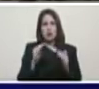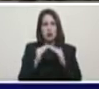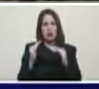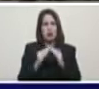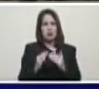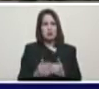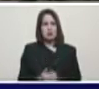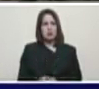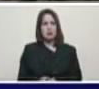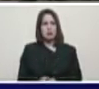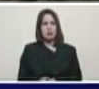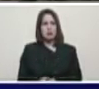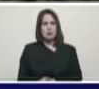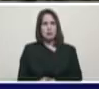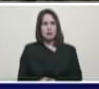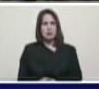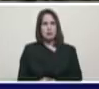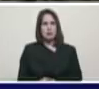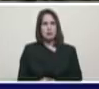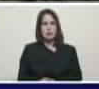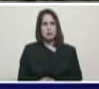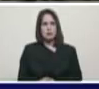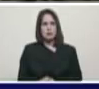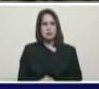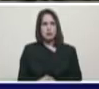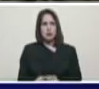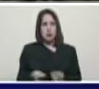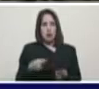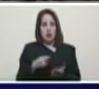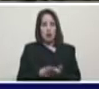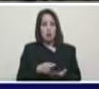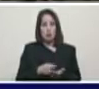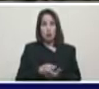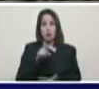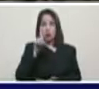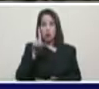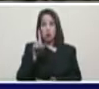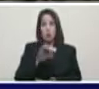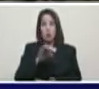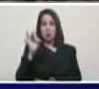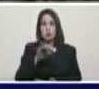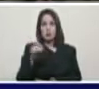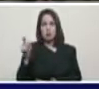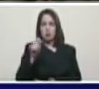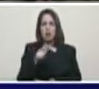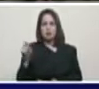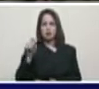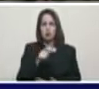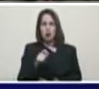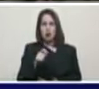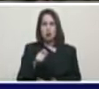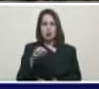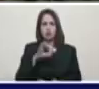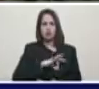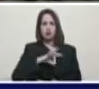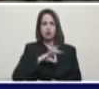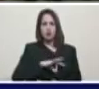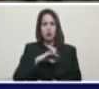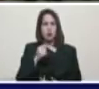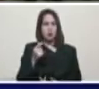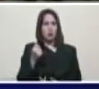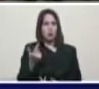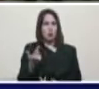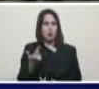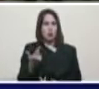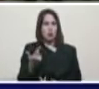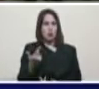vivienda uno aporta el 1% de su sueldo mensual y